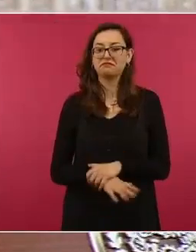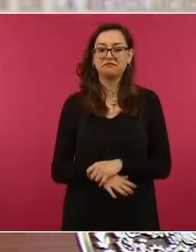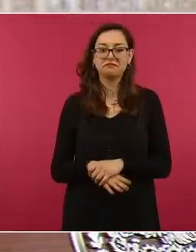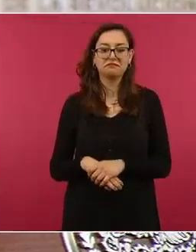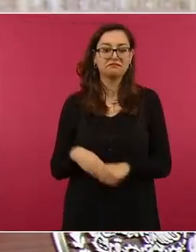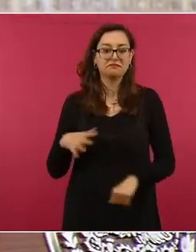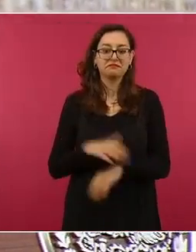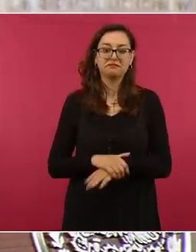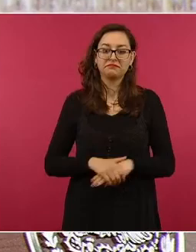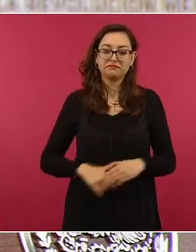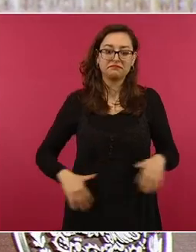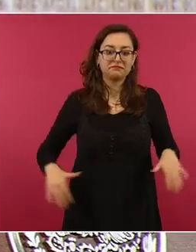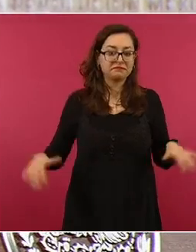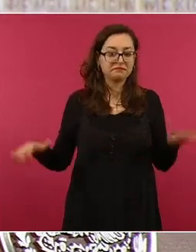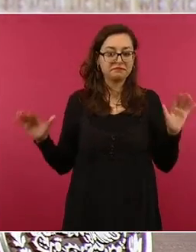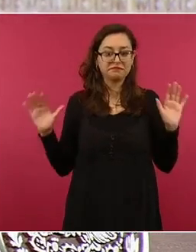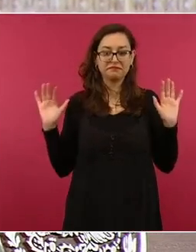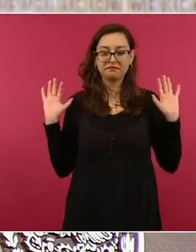legislador.